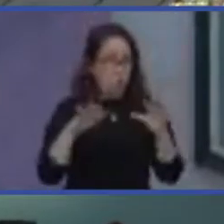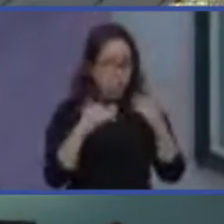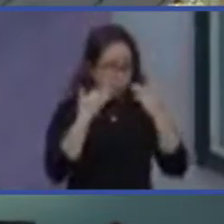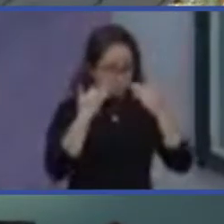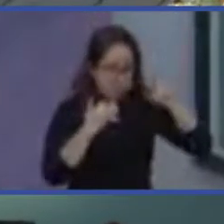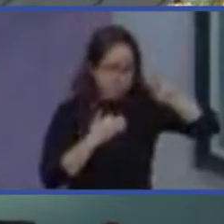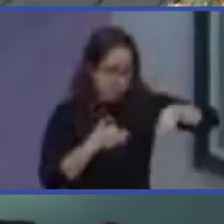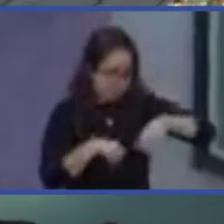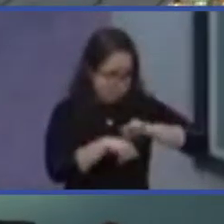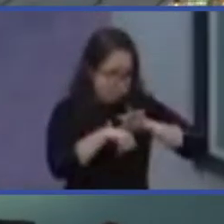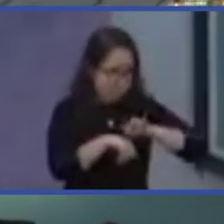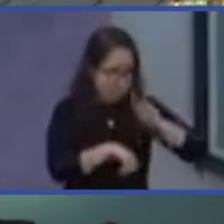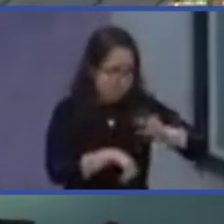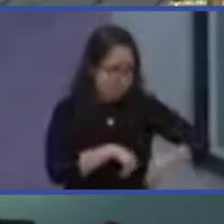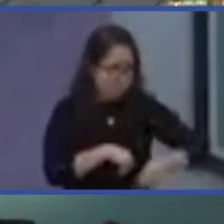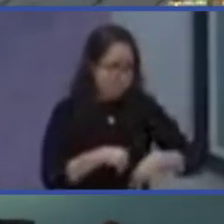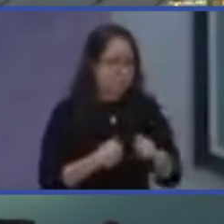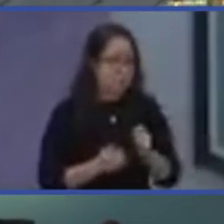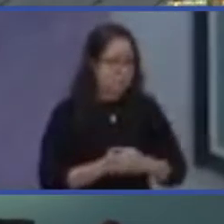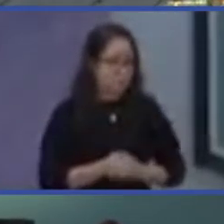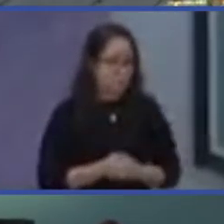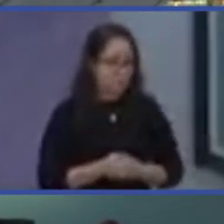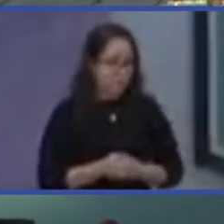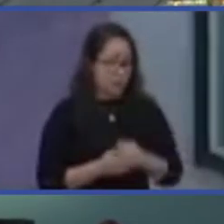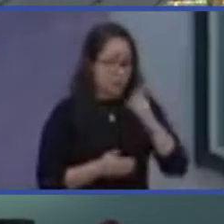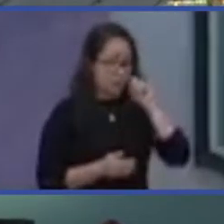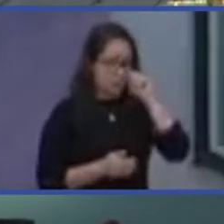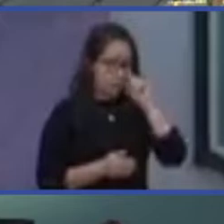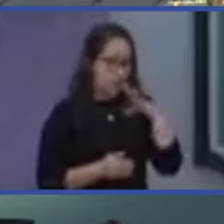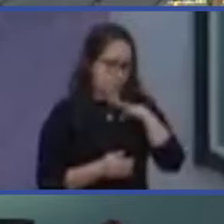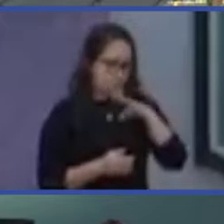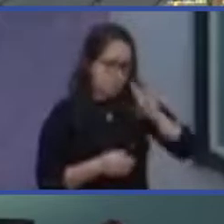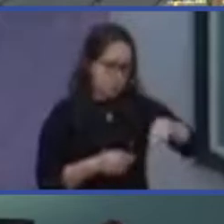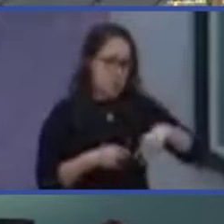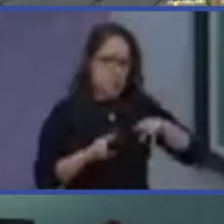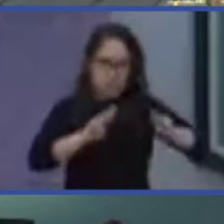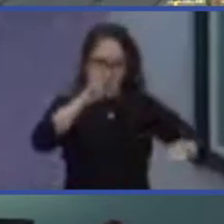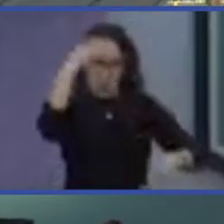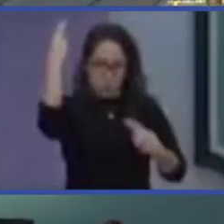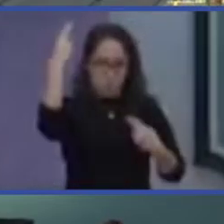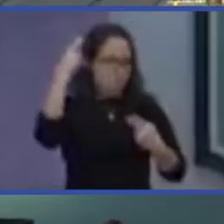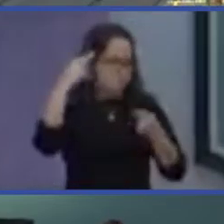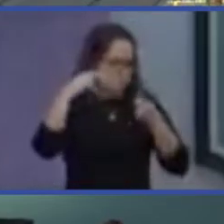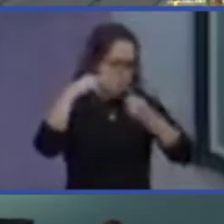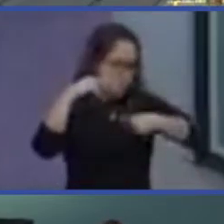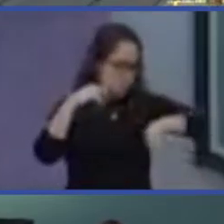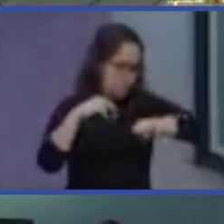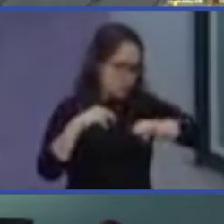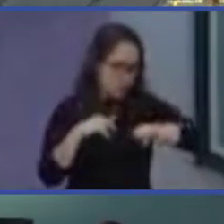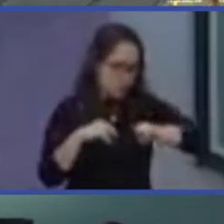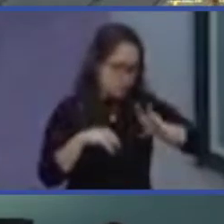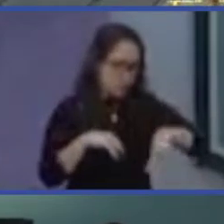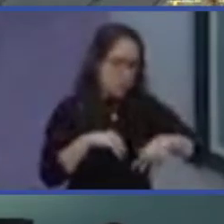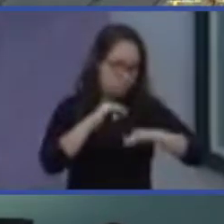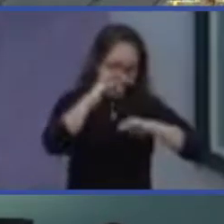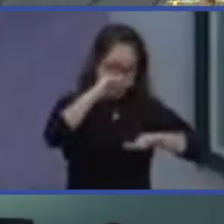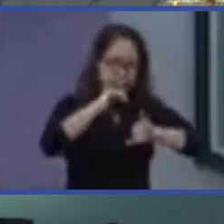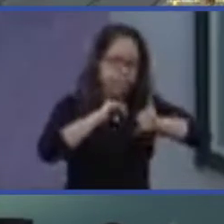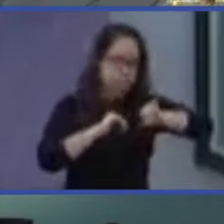no es infinita porque el copo de nieve está en nuestro universo y en nuestro universo no hay nada infinito y sin embargo